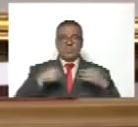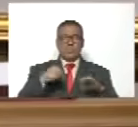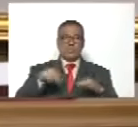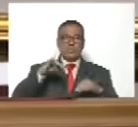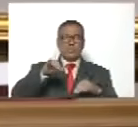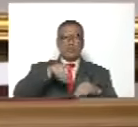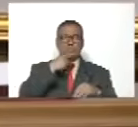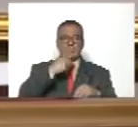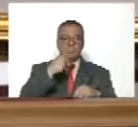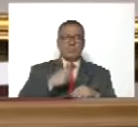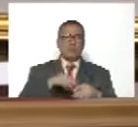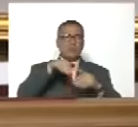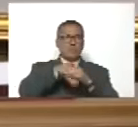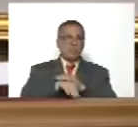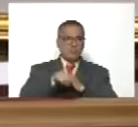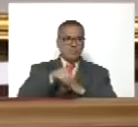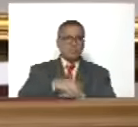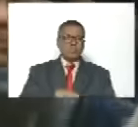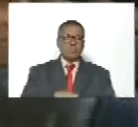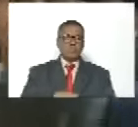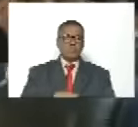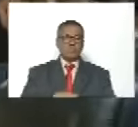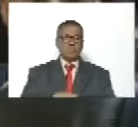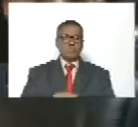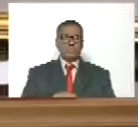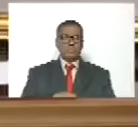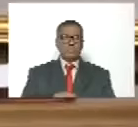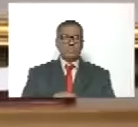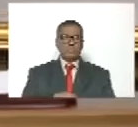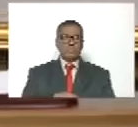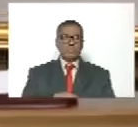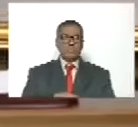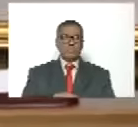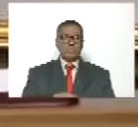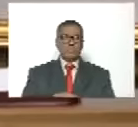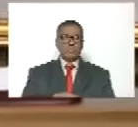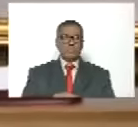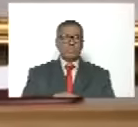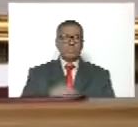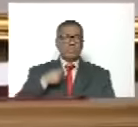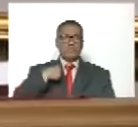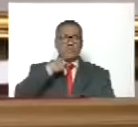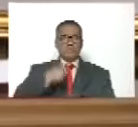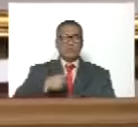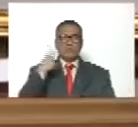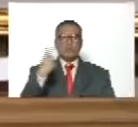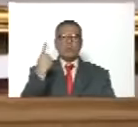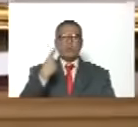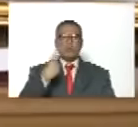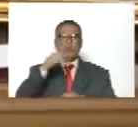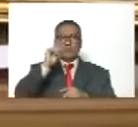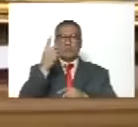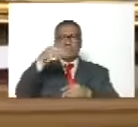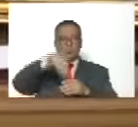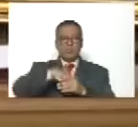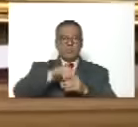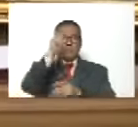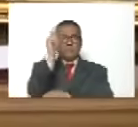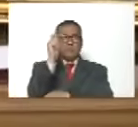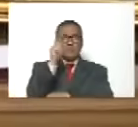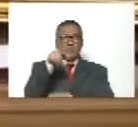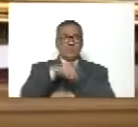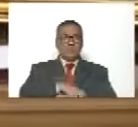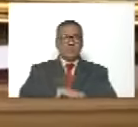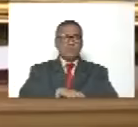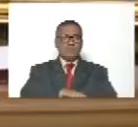fines políticos partidistas. Político partidista, correcto. Estoy de acuerdo, pero lo tengo que someter a consideración porque yo solamente soy un voto más aquí, diputado.